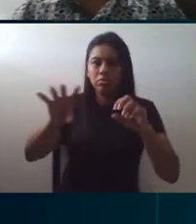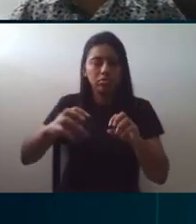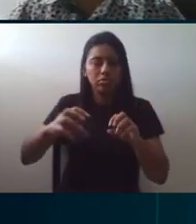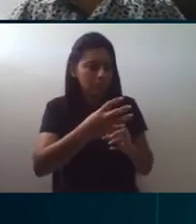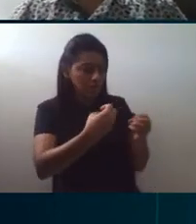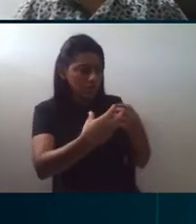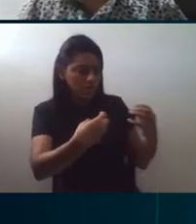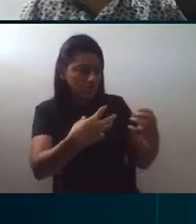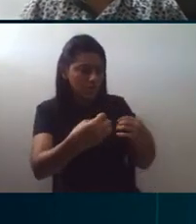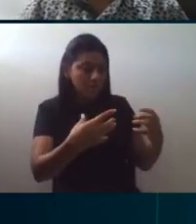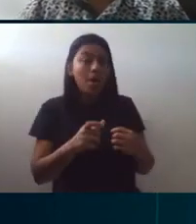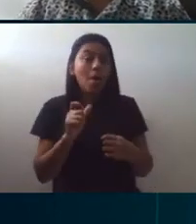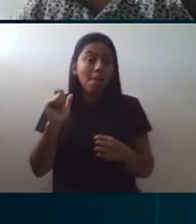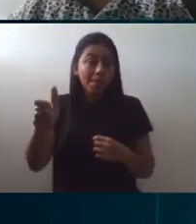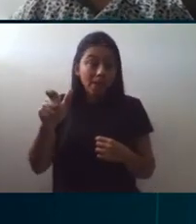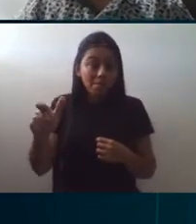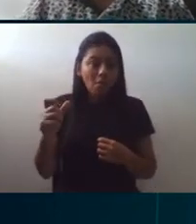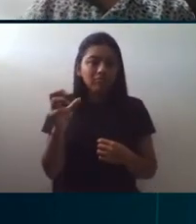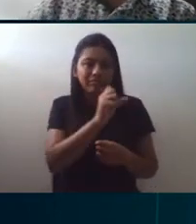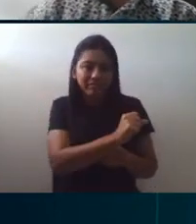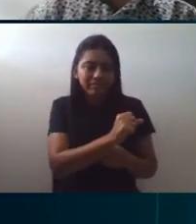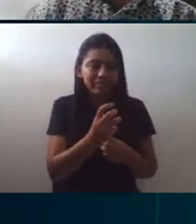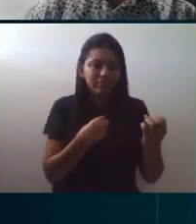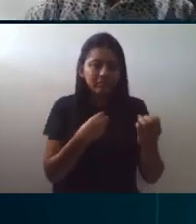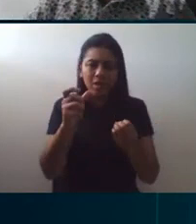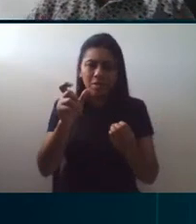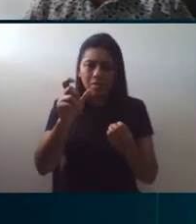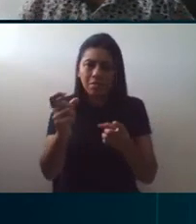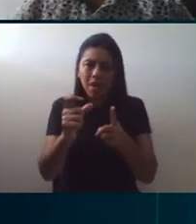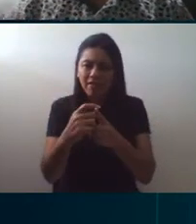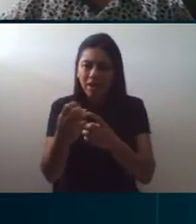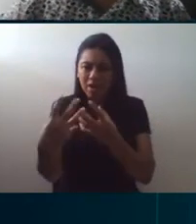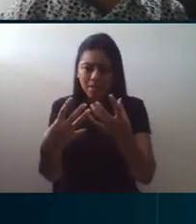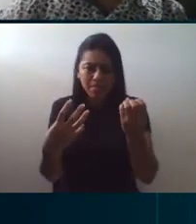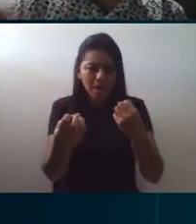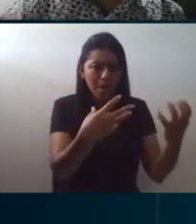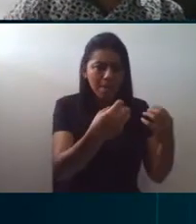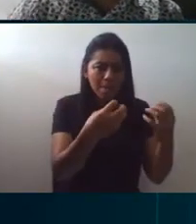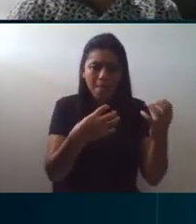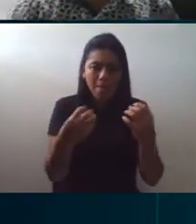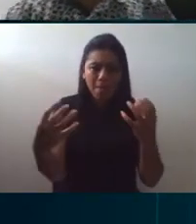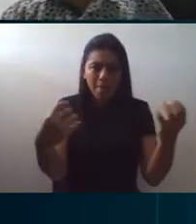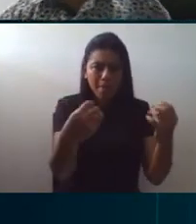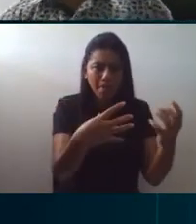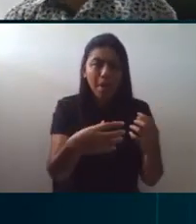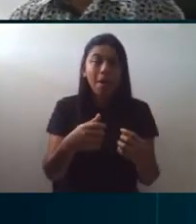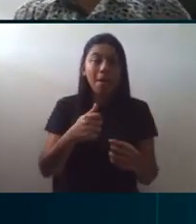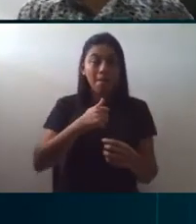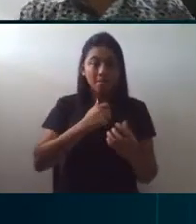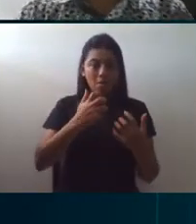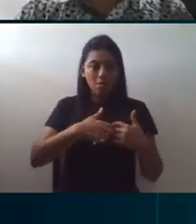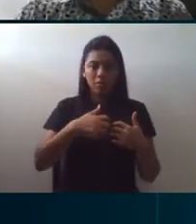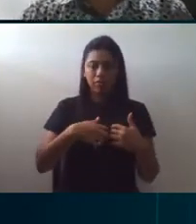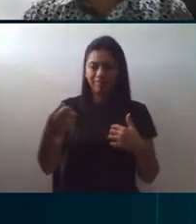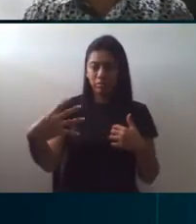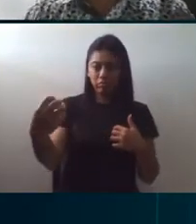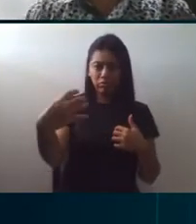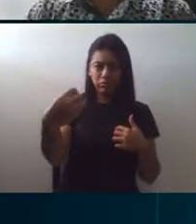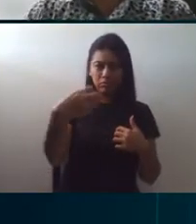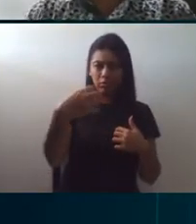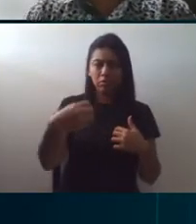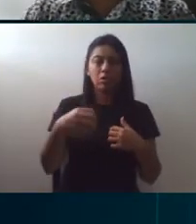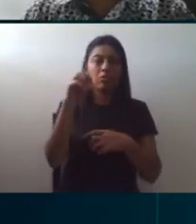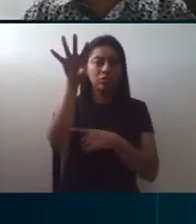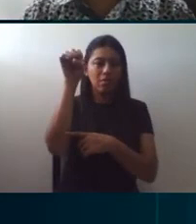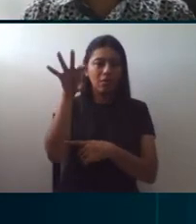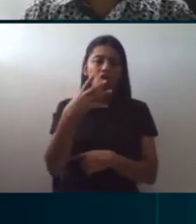cómo está el proyecto, en rojo, en amarillo o en verde. Y esto entonces va alertando de manera temprana a los que tienen que tomar decisiones. Entonces miren